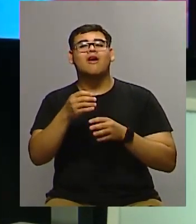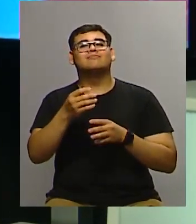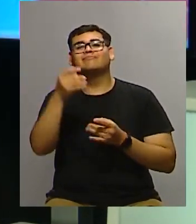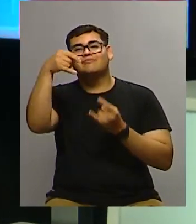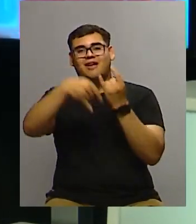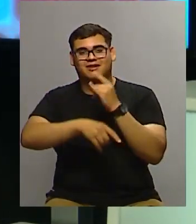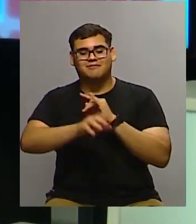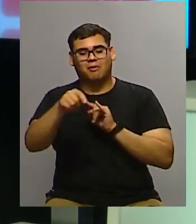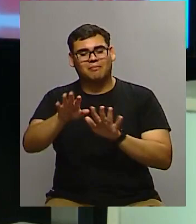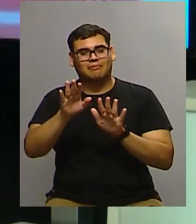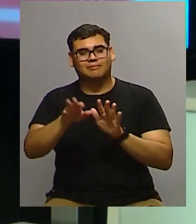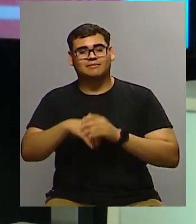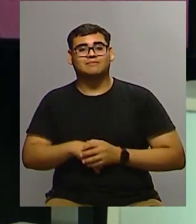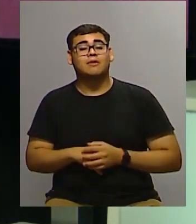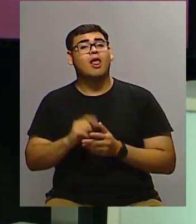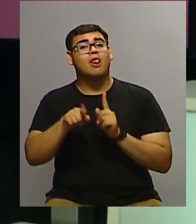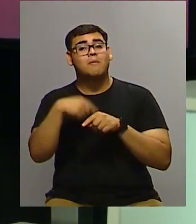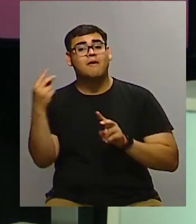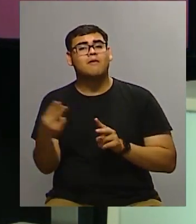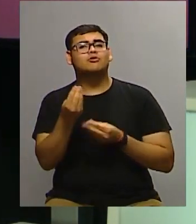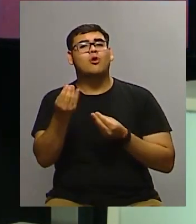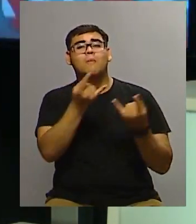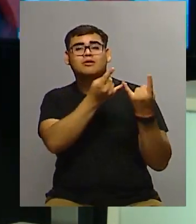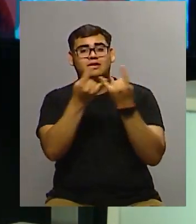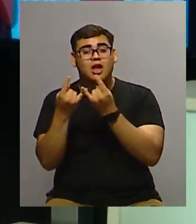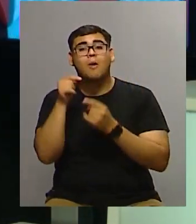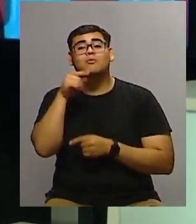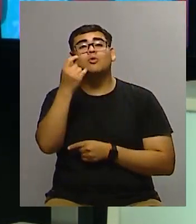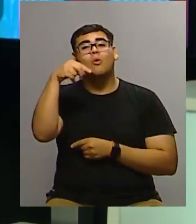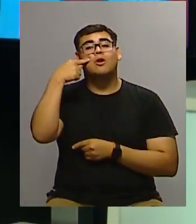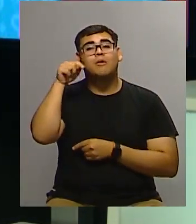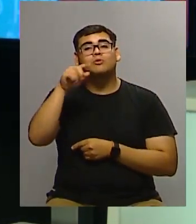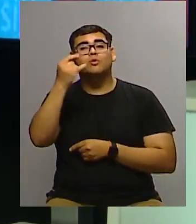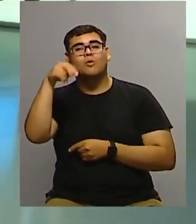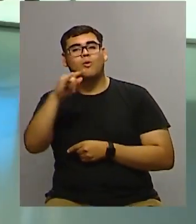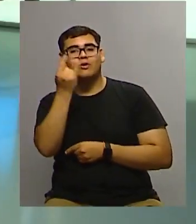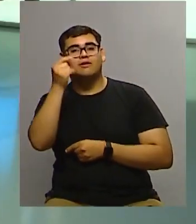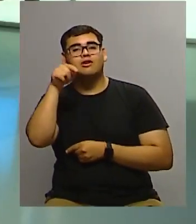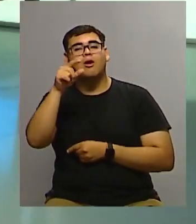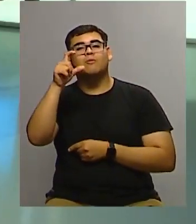hasta la hora que quieran. Y recuerden, nos pueden volver a ver en www.unidiversidad.com.ar.